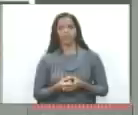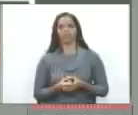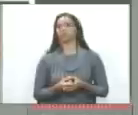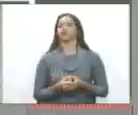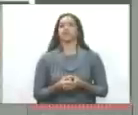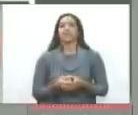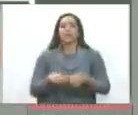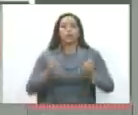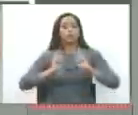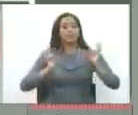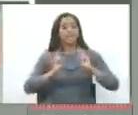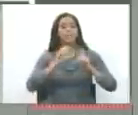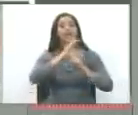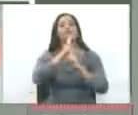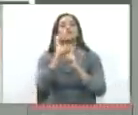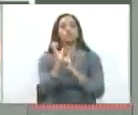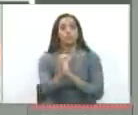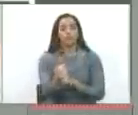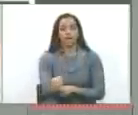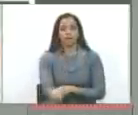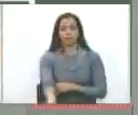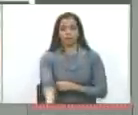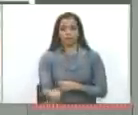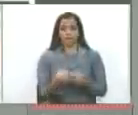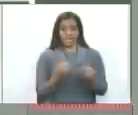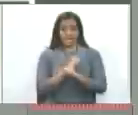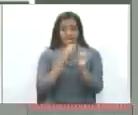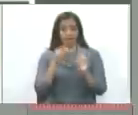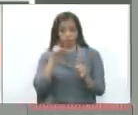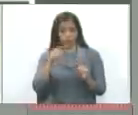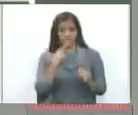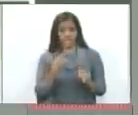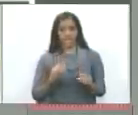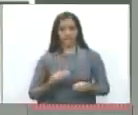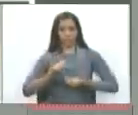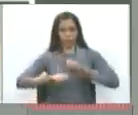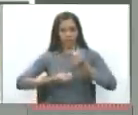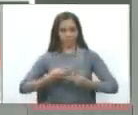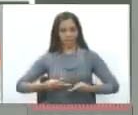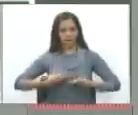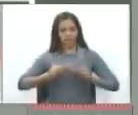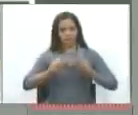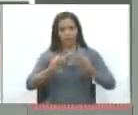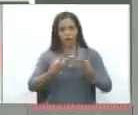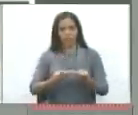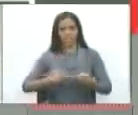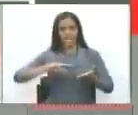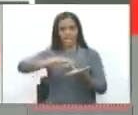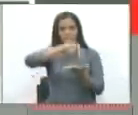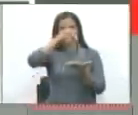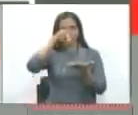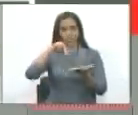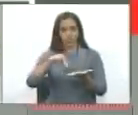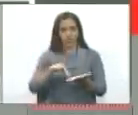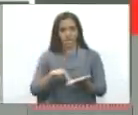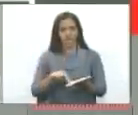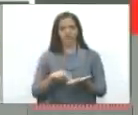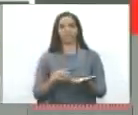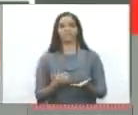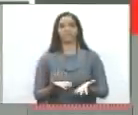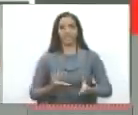Es un tema cultural, presidente. Lo que tú decías, eso lo hace la voluntad nacional de